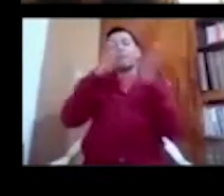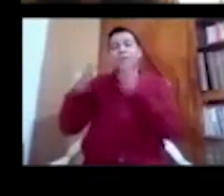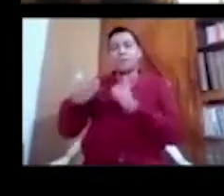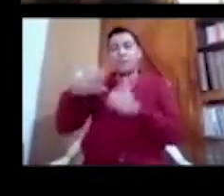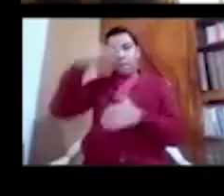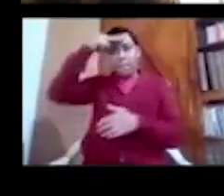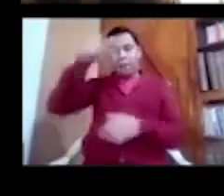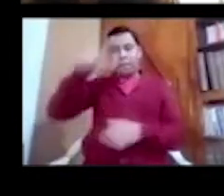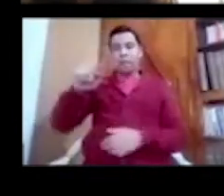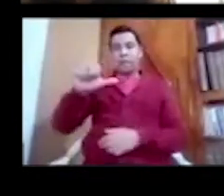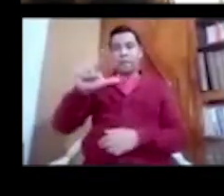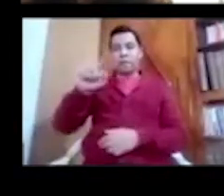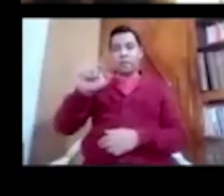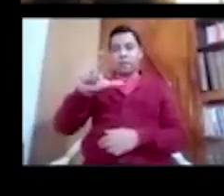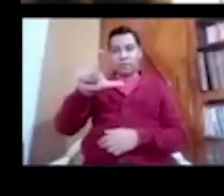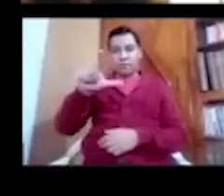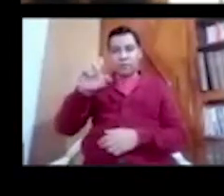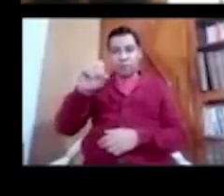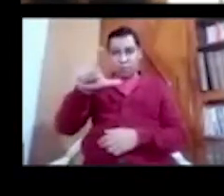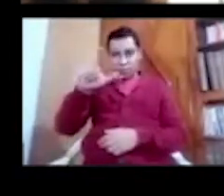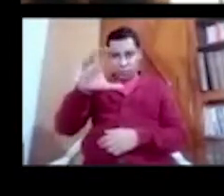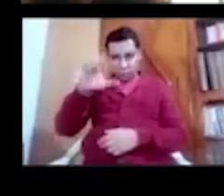favor.